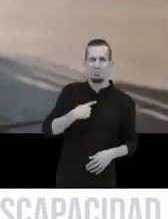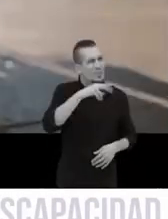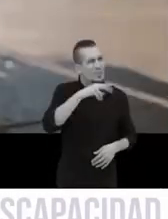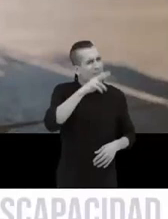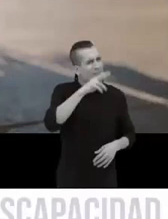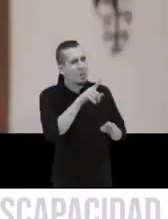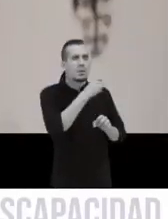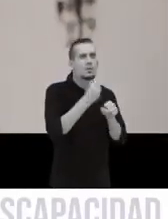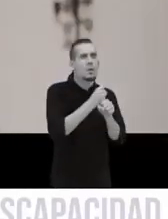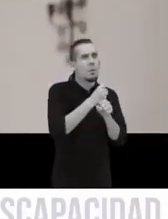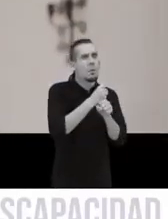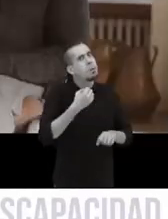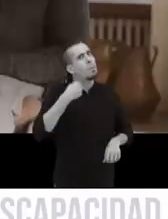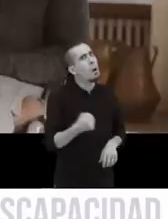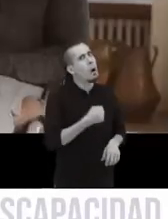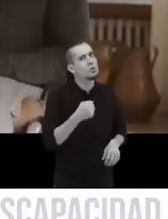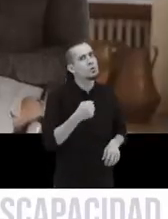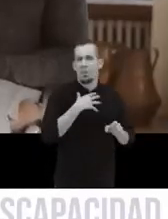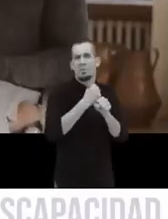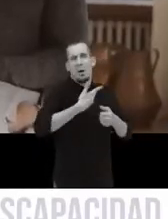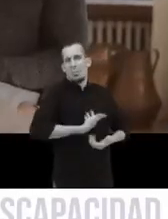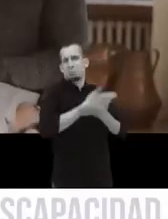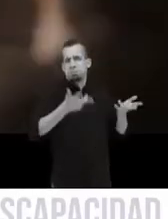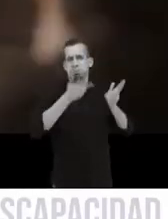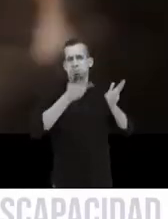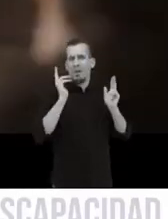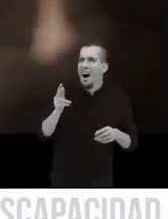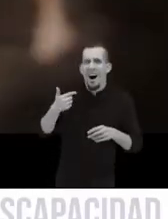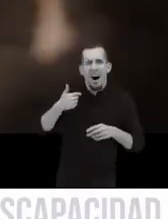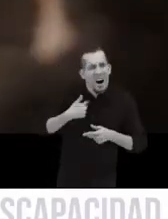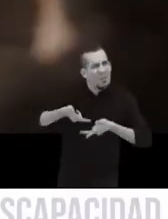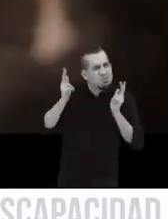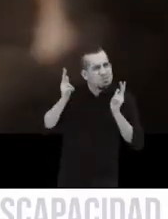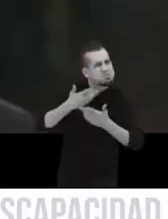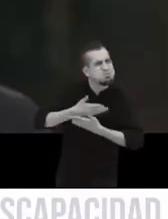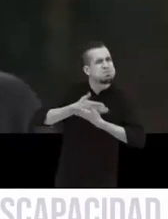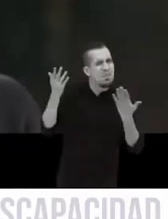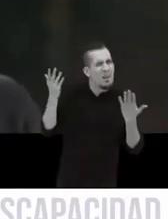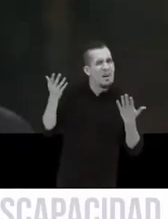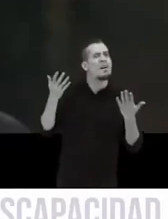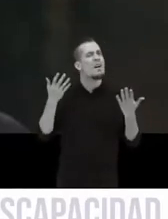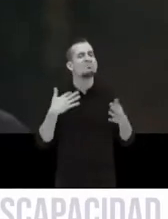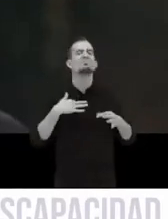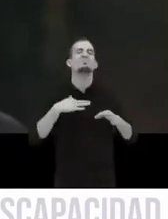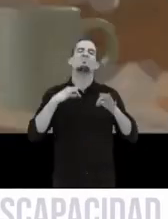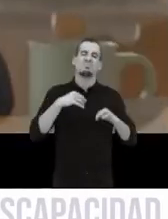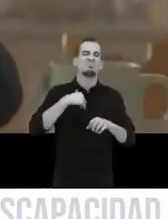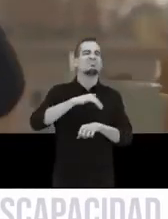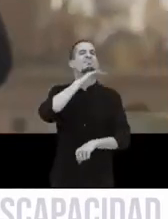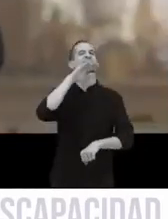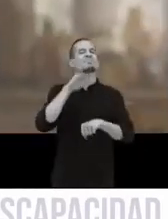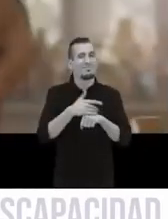me dijo tú no te preocupes tú no tienes que ser pastor tú tienes que ser lo que tú quieras ser y eso dice